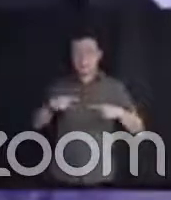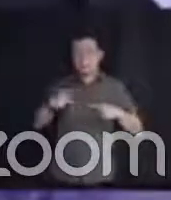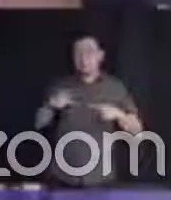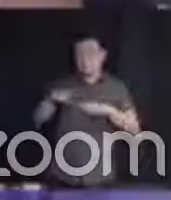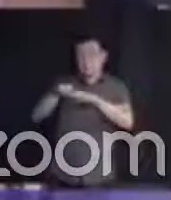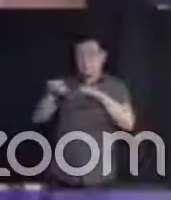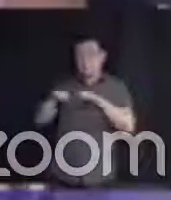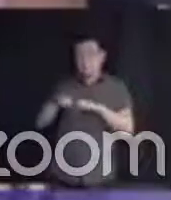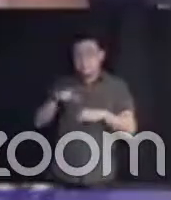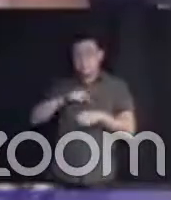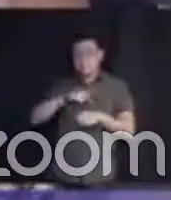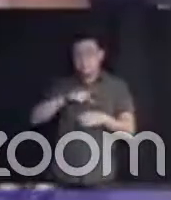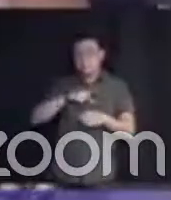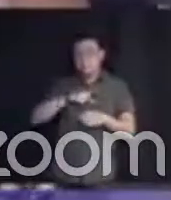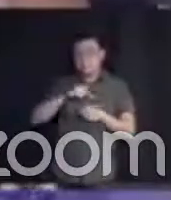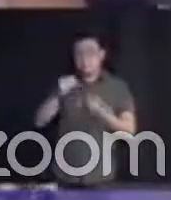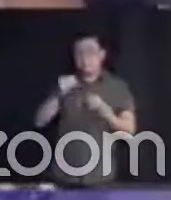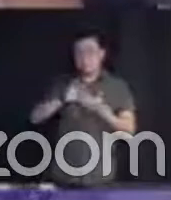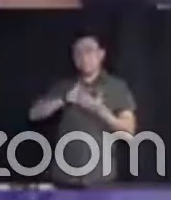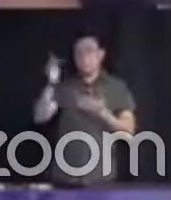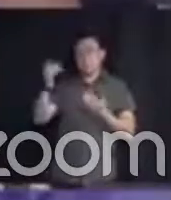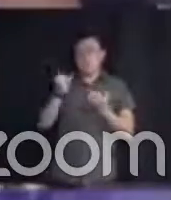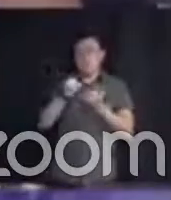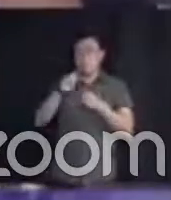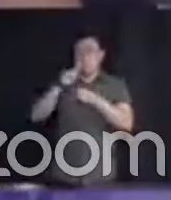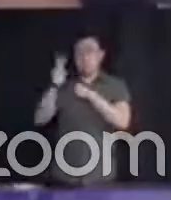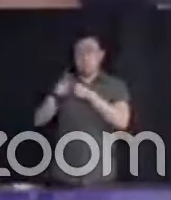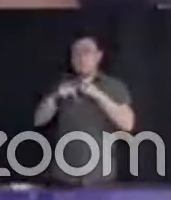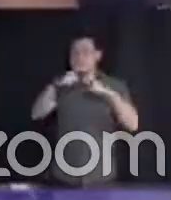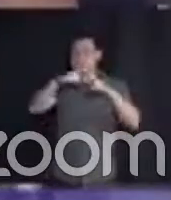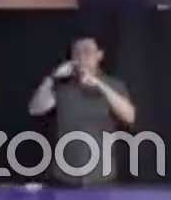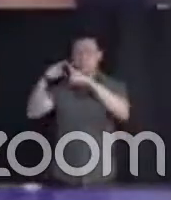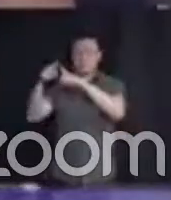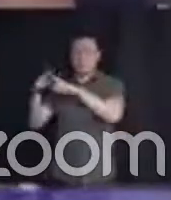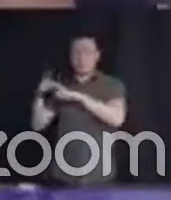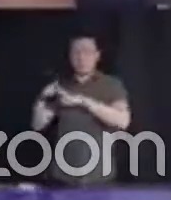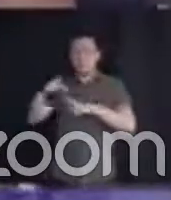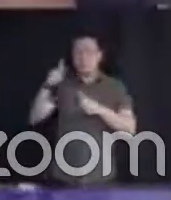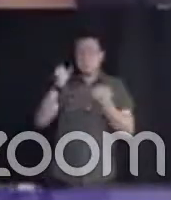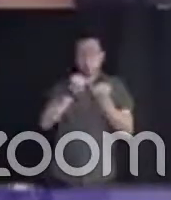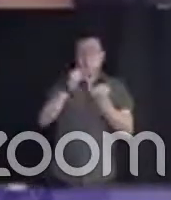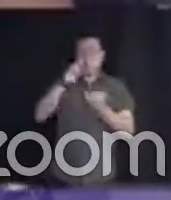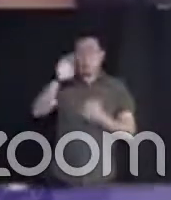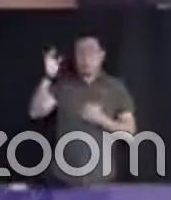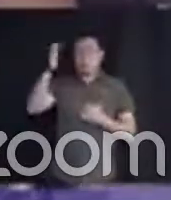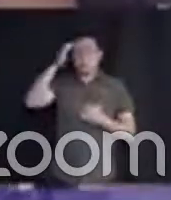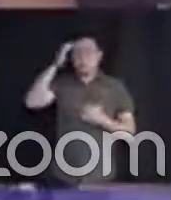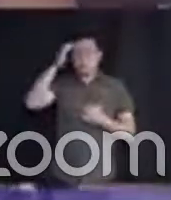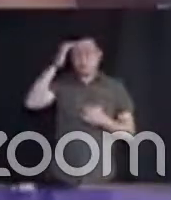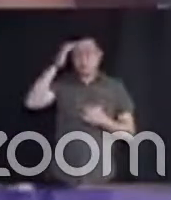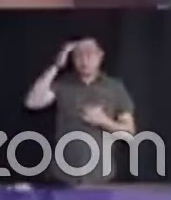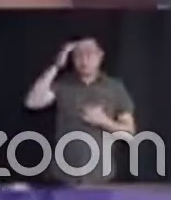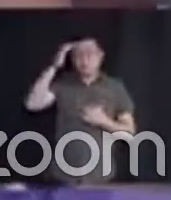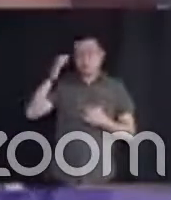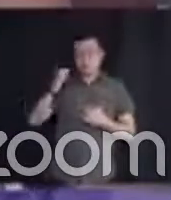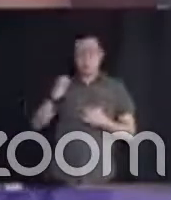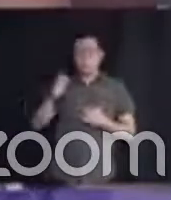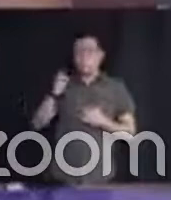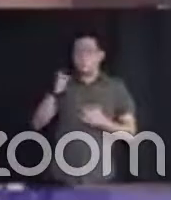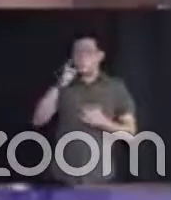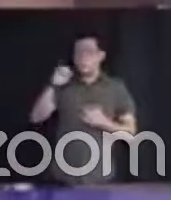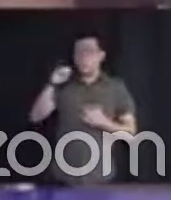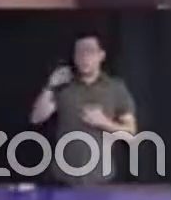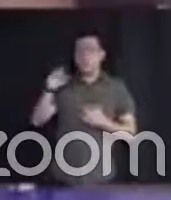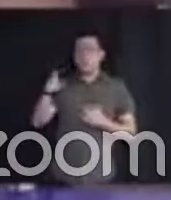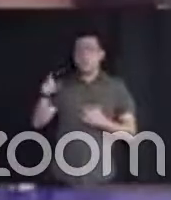gracias a toda la gente de todos los países, de todos lados, gracias. Pero yo también quiero hacer un reconocimiento que le estaba diciendo ahorita a Diego, y a veces